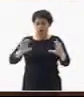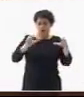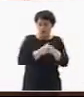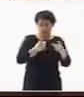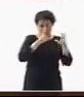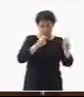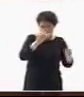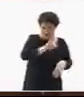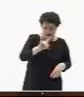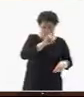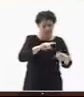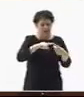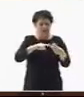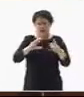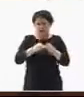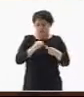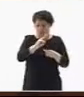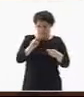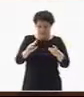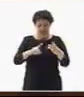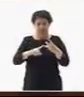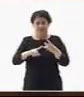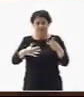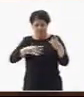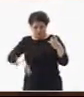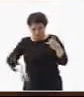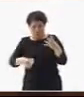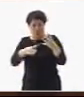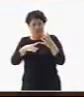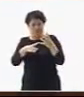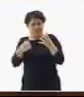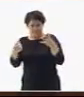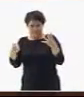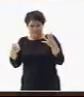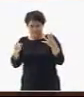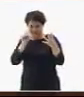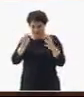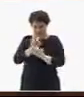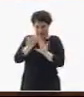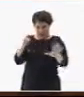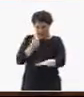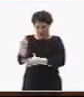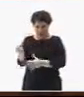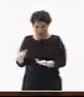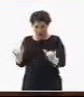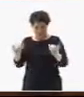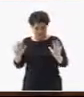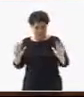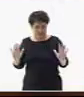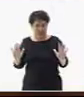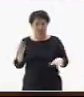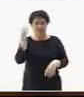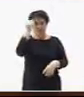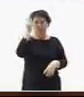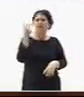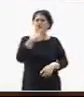Partido Popular, Podemos. Ahora bien, creo que algunos hemos sido